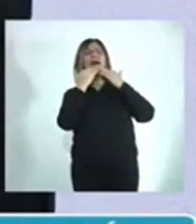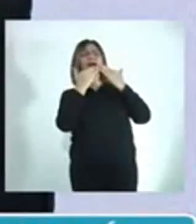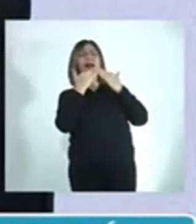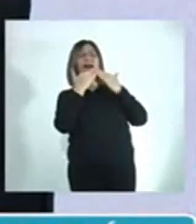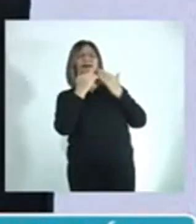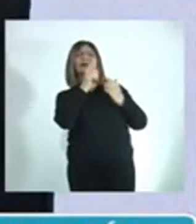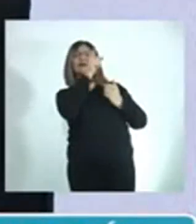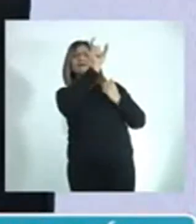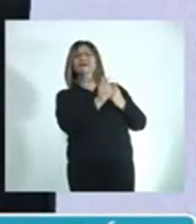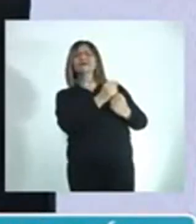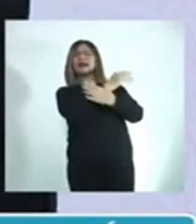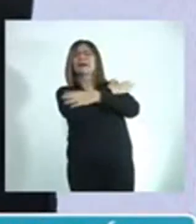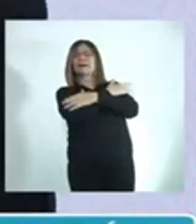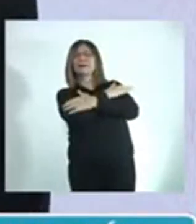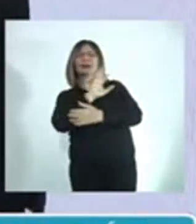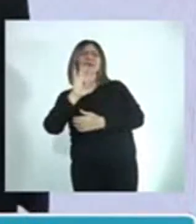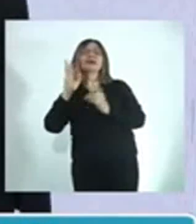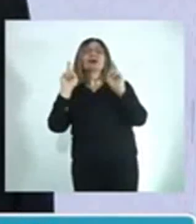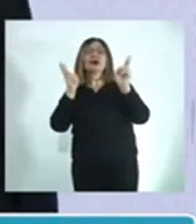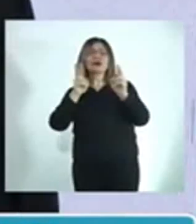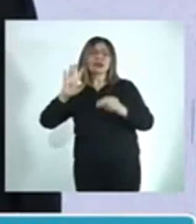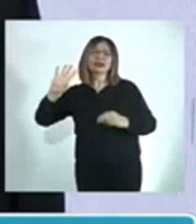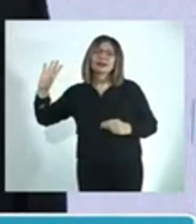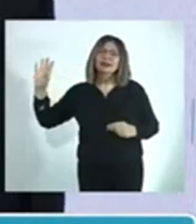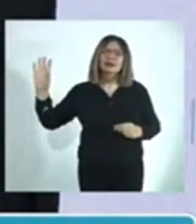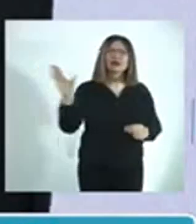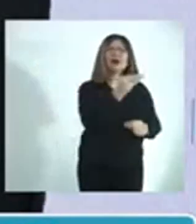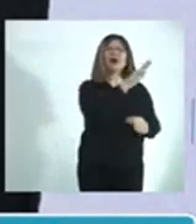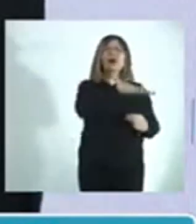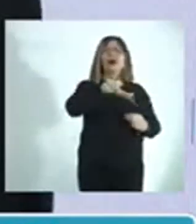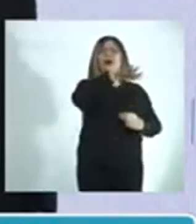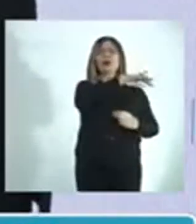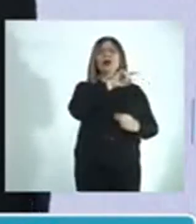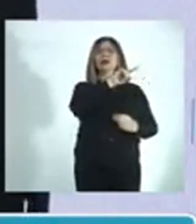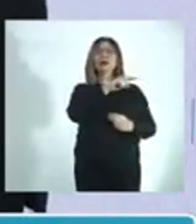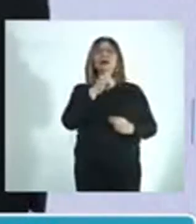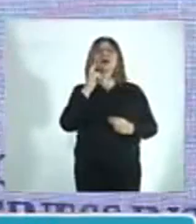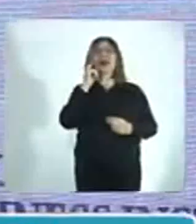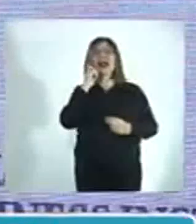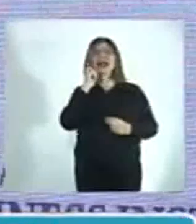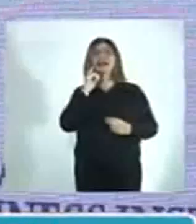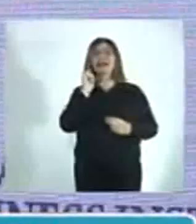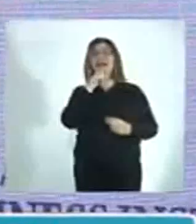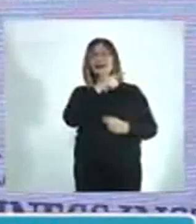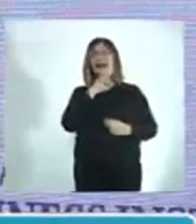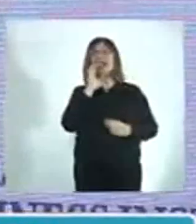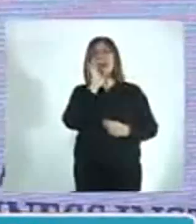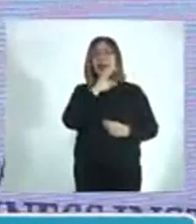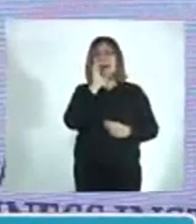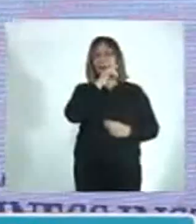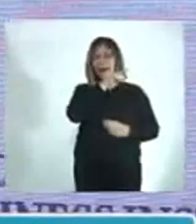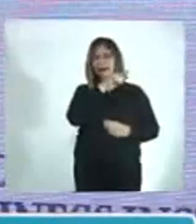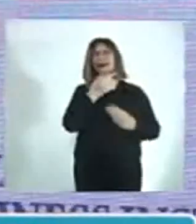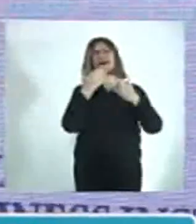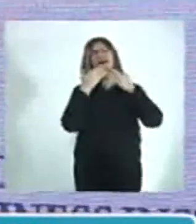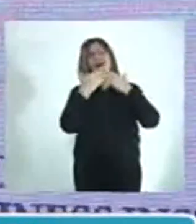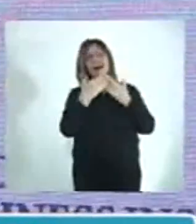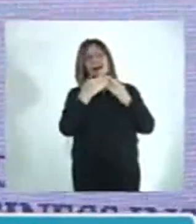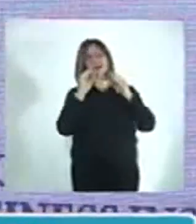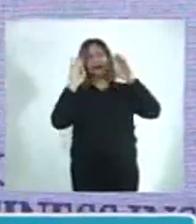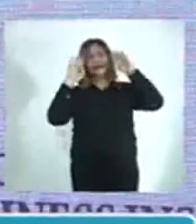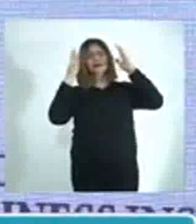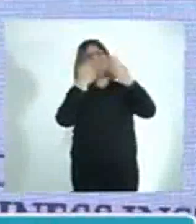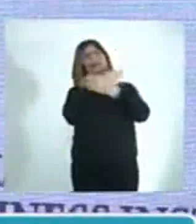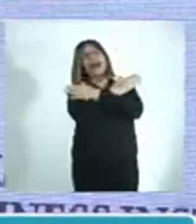abrazo enorme a todos los docentes de la localidad de Las Tenias, en Banda del Río Salín, el departamento Cruz Alta. Para